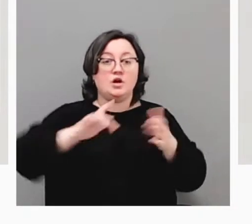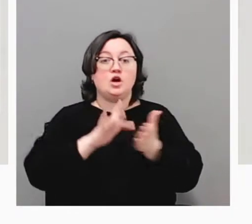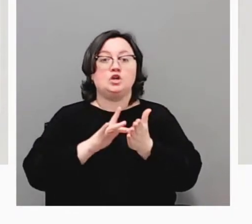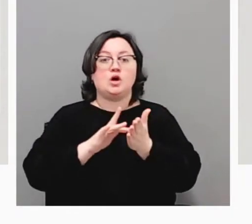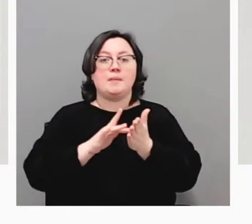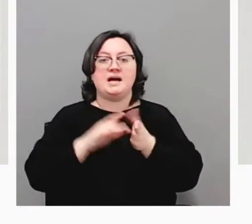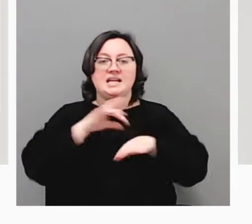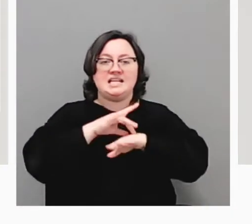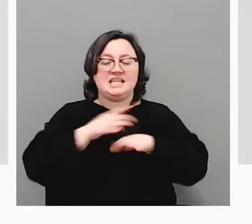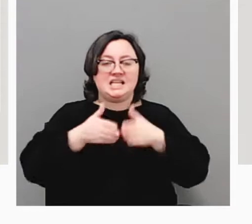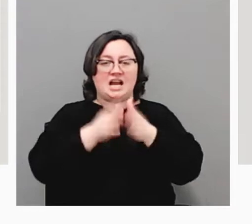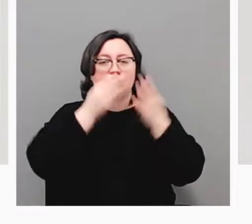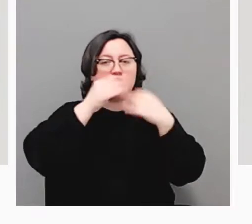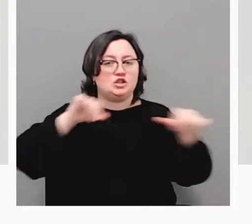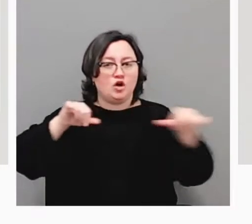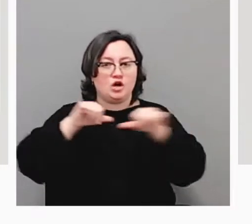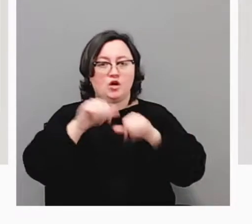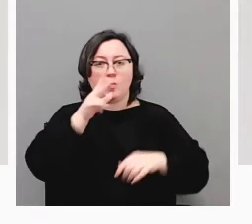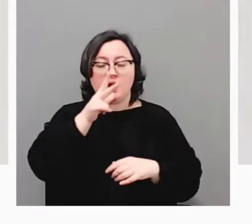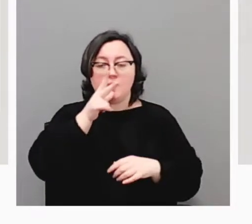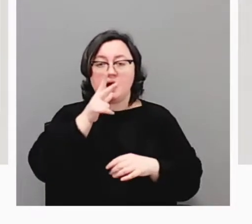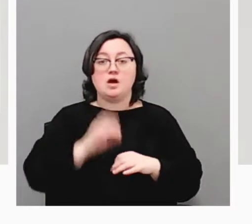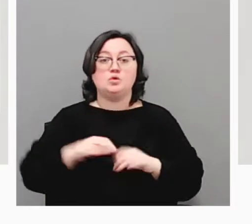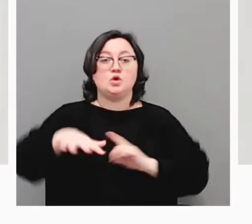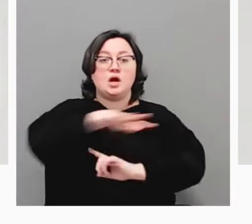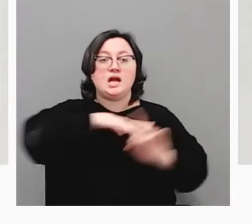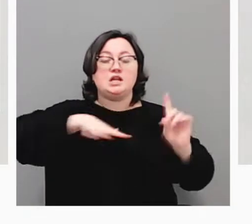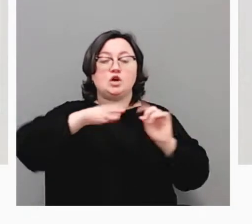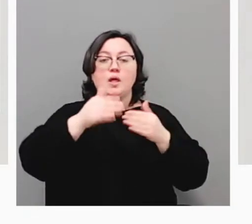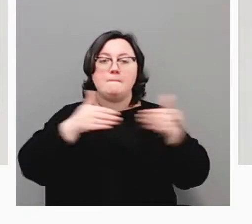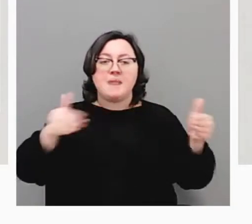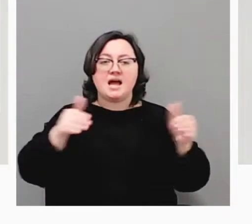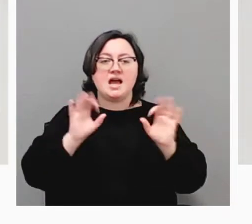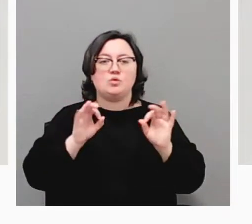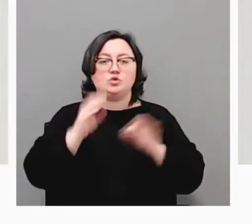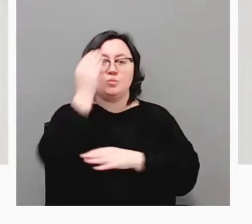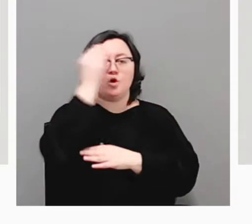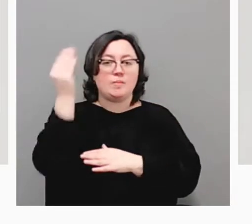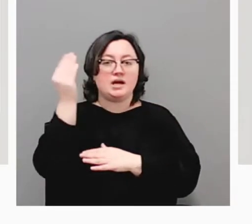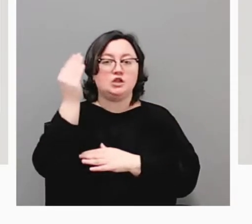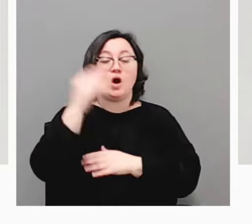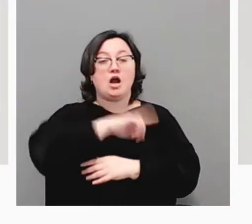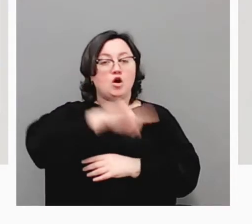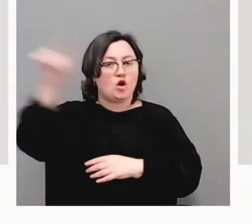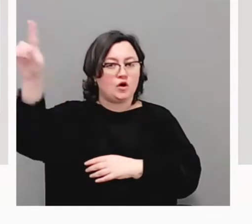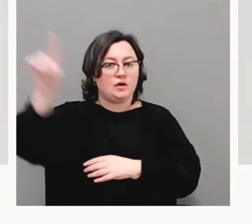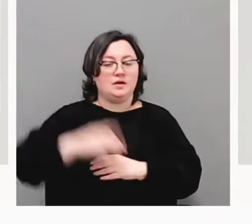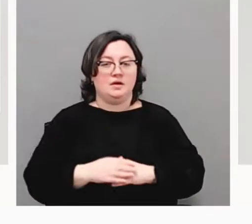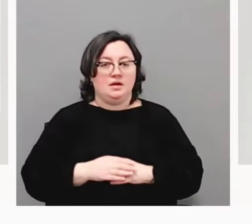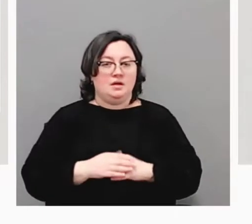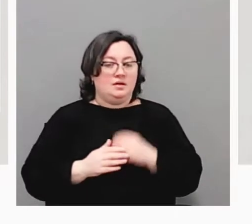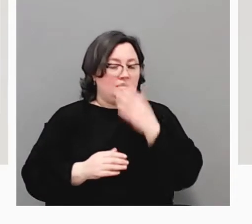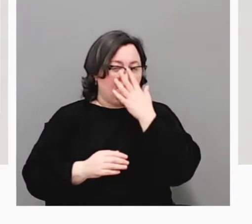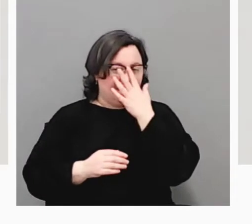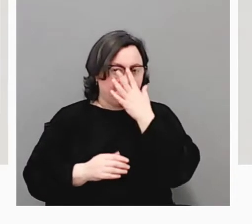itinerario histórico en Huelva, ¿no? Que es el entorno de la playa de la Gilda, del monumento a Colón, ¿no?